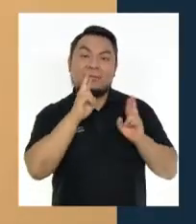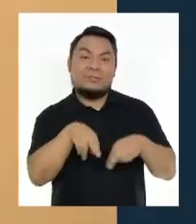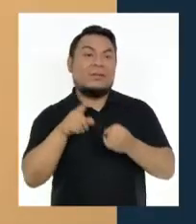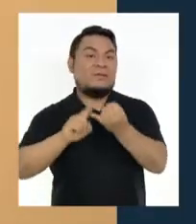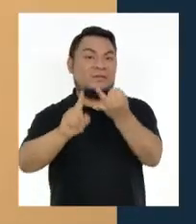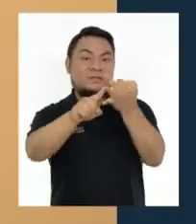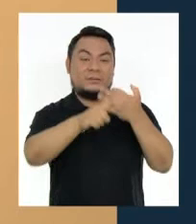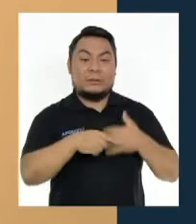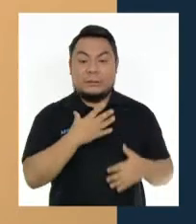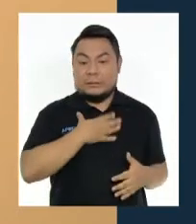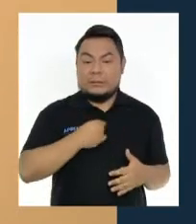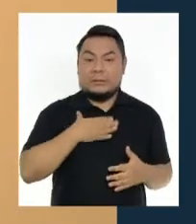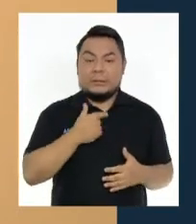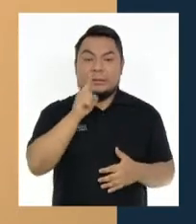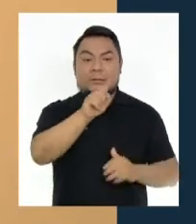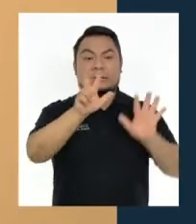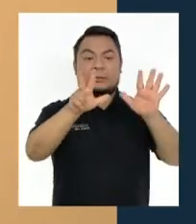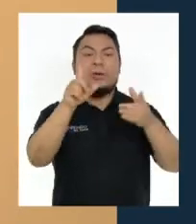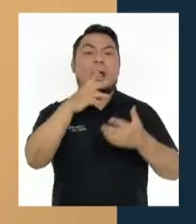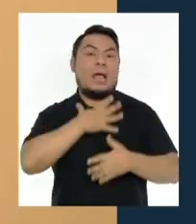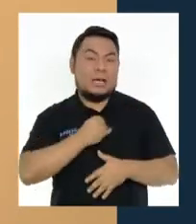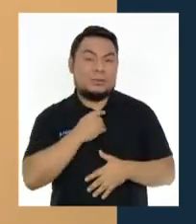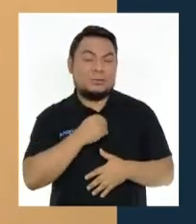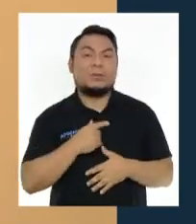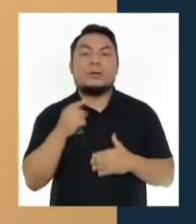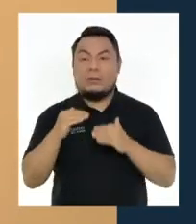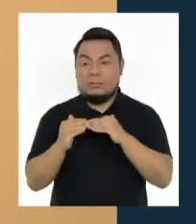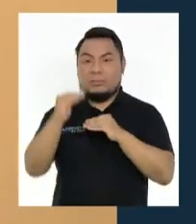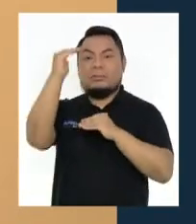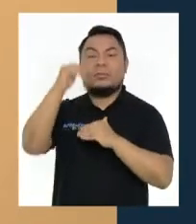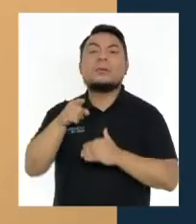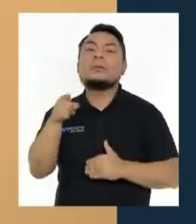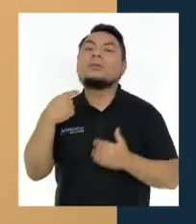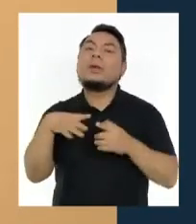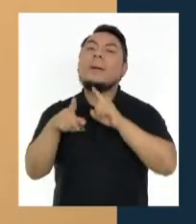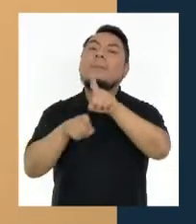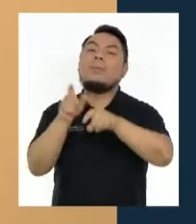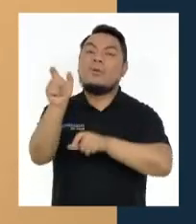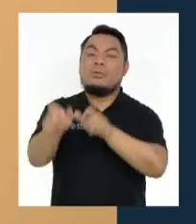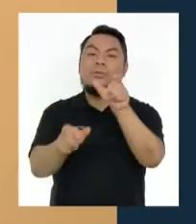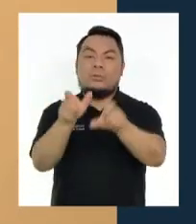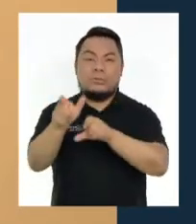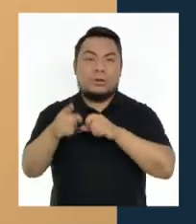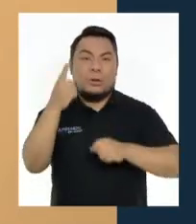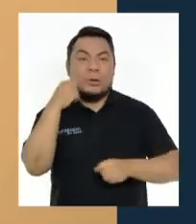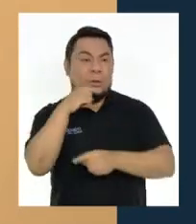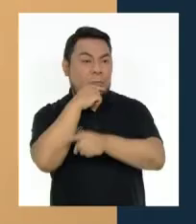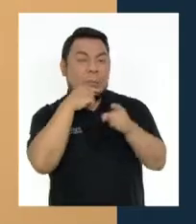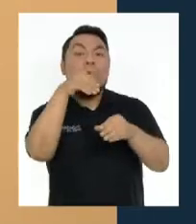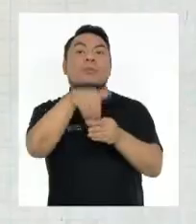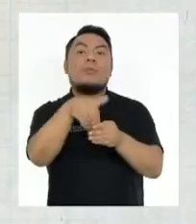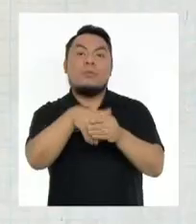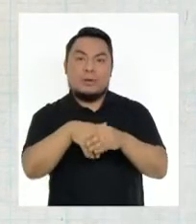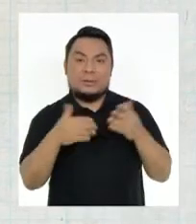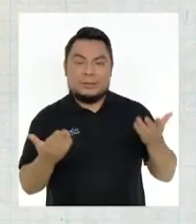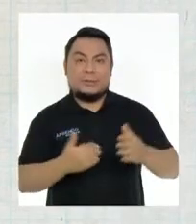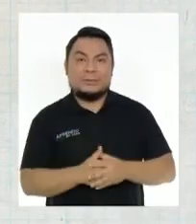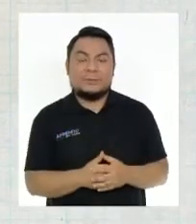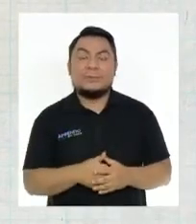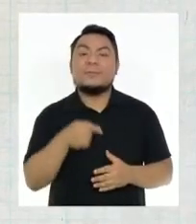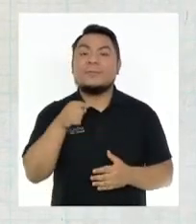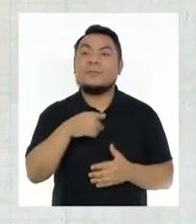que la edad va desde los 18 años, ya que estamos preguntando a ciudadanos y ciudadanas votantes. Los